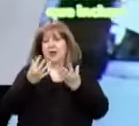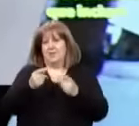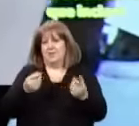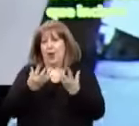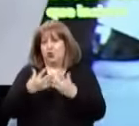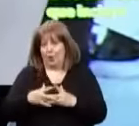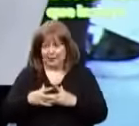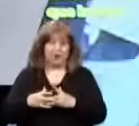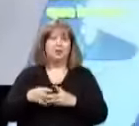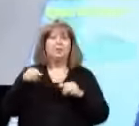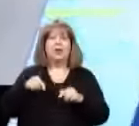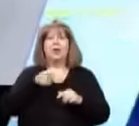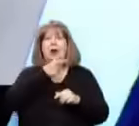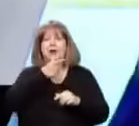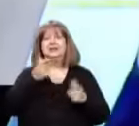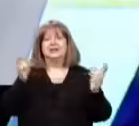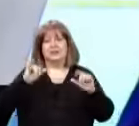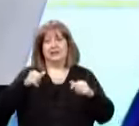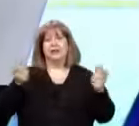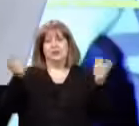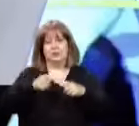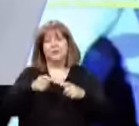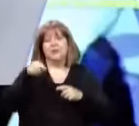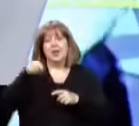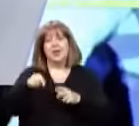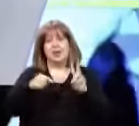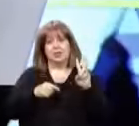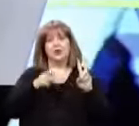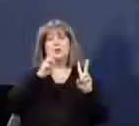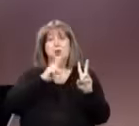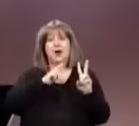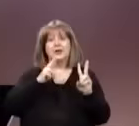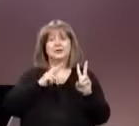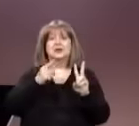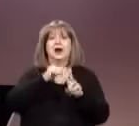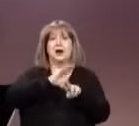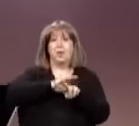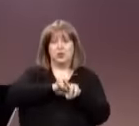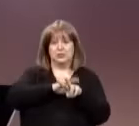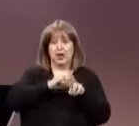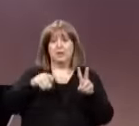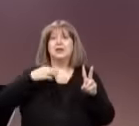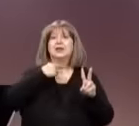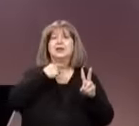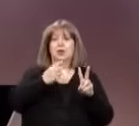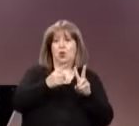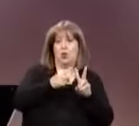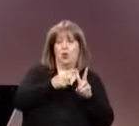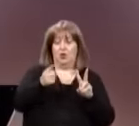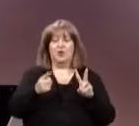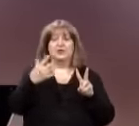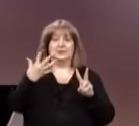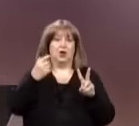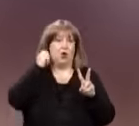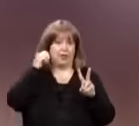de la muerte de este pequeño de 5 años de Lucio Dupuy. Vamos a repasar cuáles fueron las condenas de